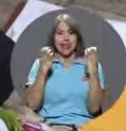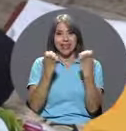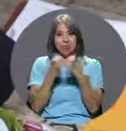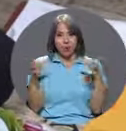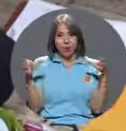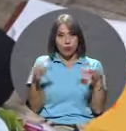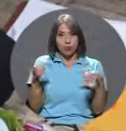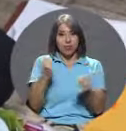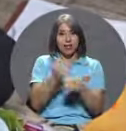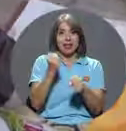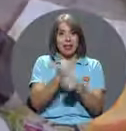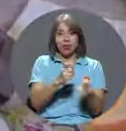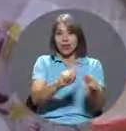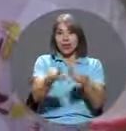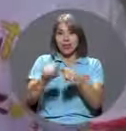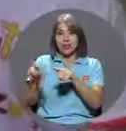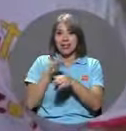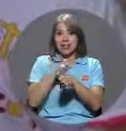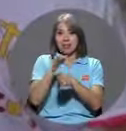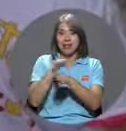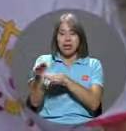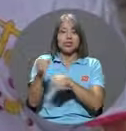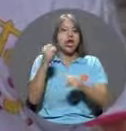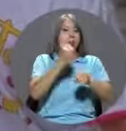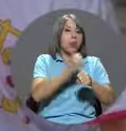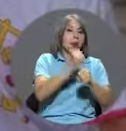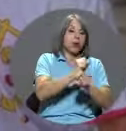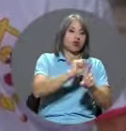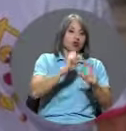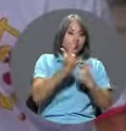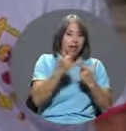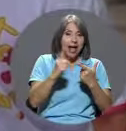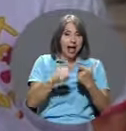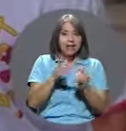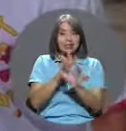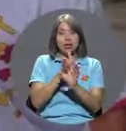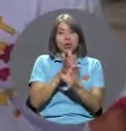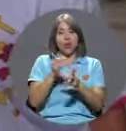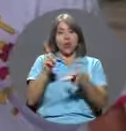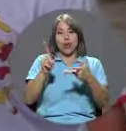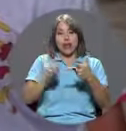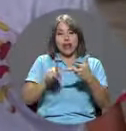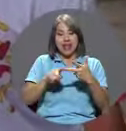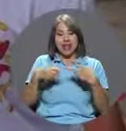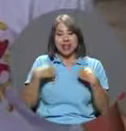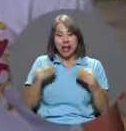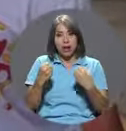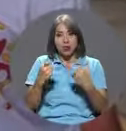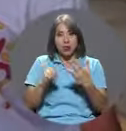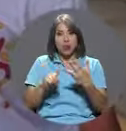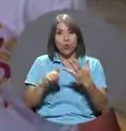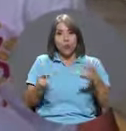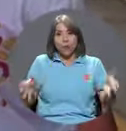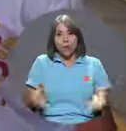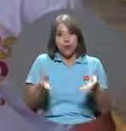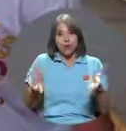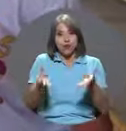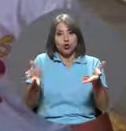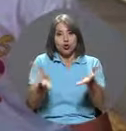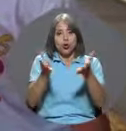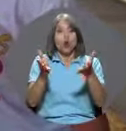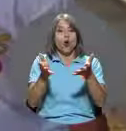equipo de trabajo interdisciplinario con apoyo de trabajo social, con apoyo de psicología, con apoyo de salud, con apoyo de